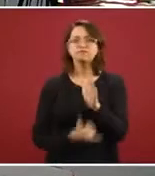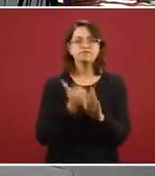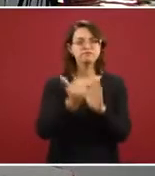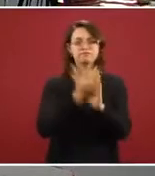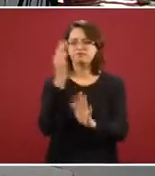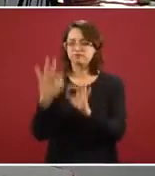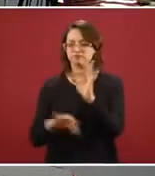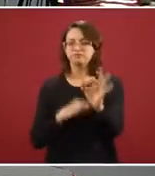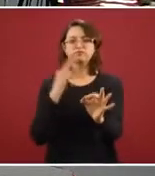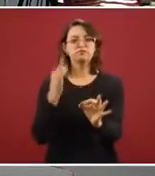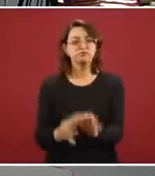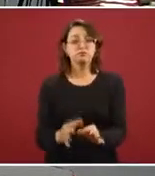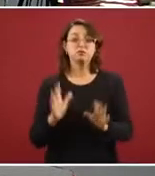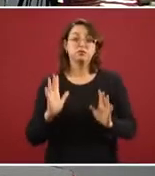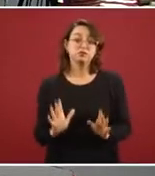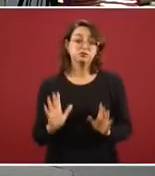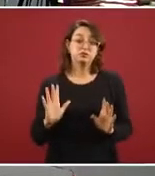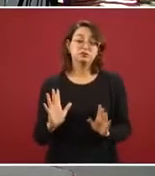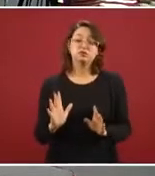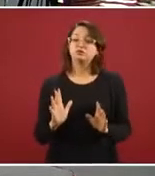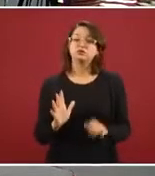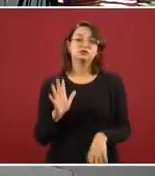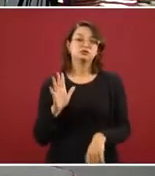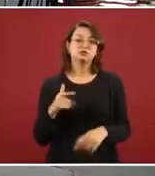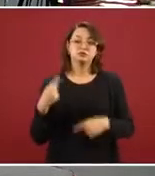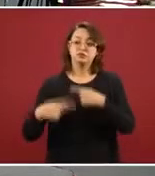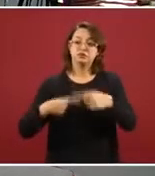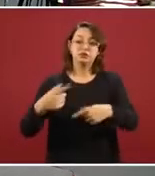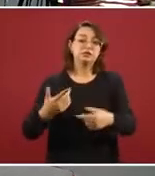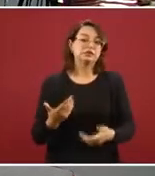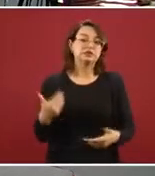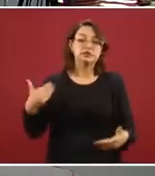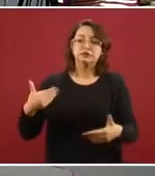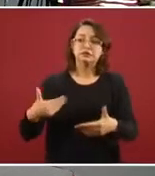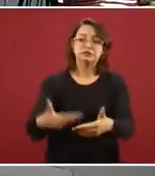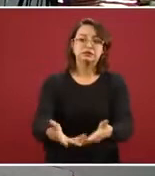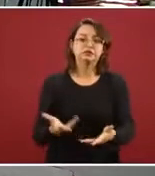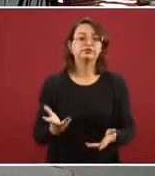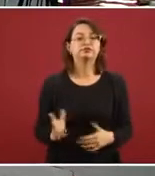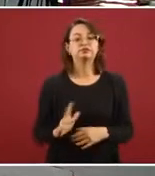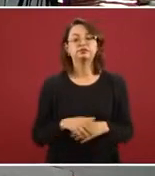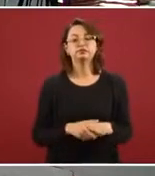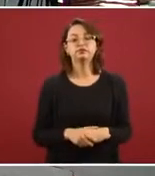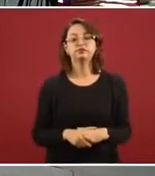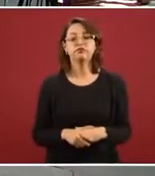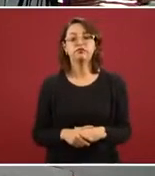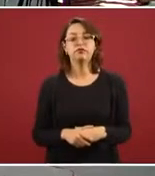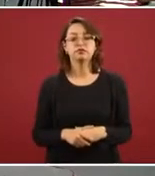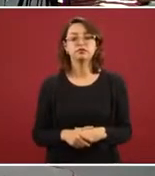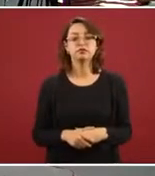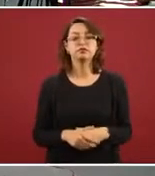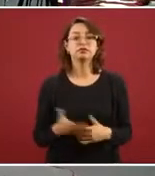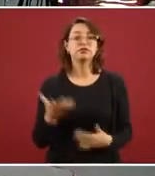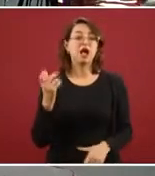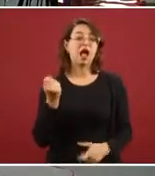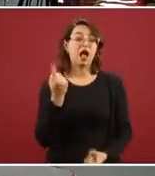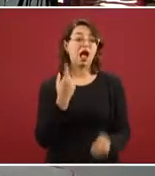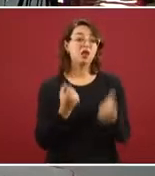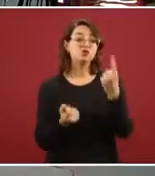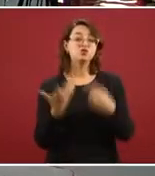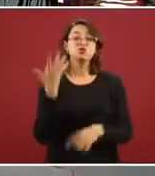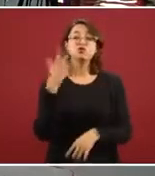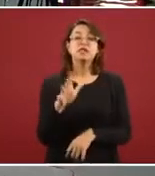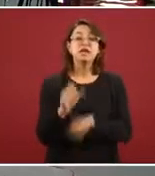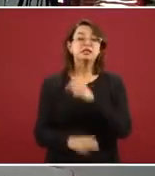los que se puedan porque también hay unos que y llevan más de 10 años